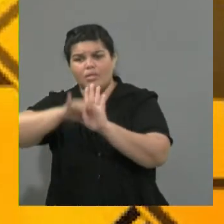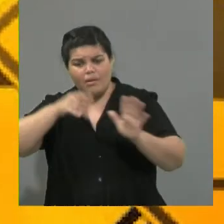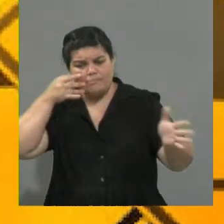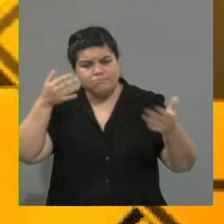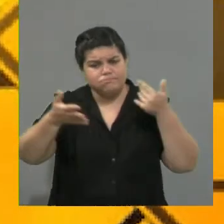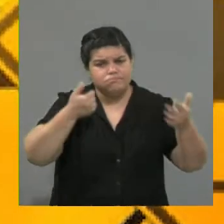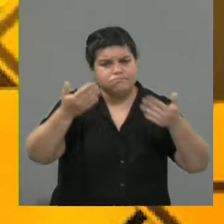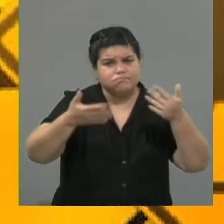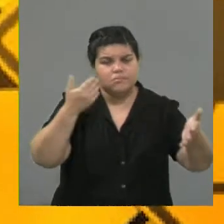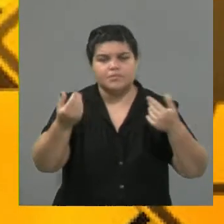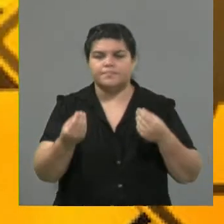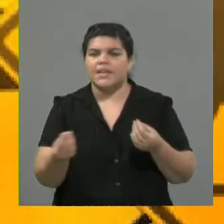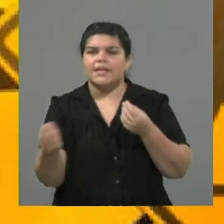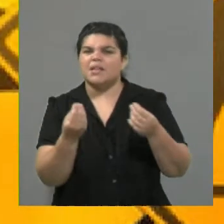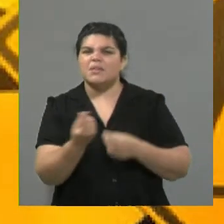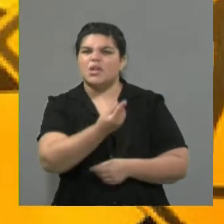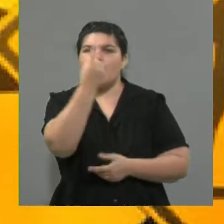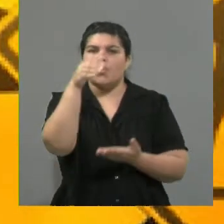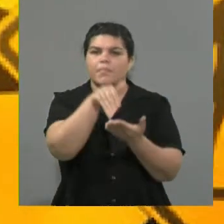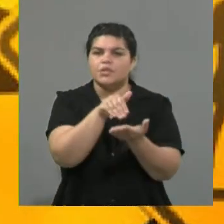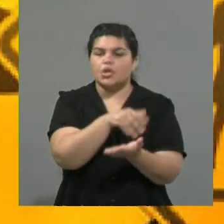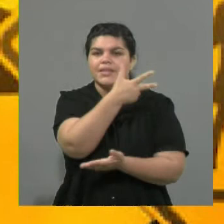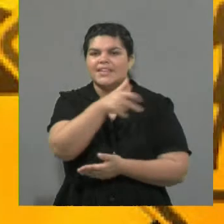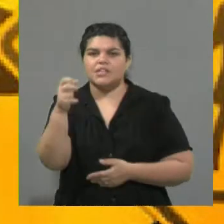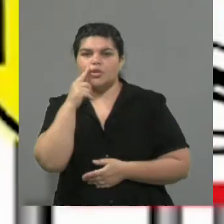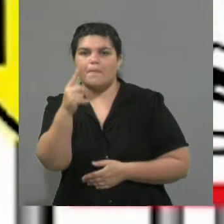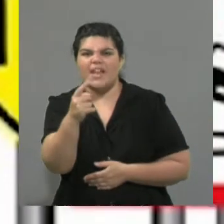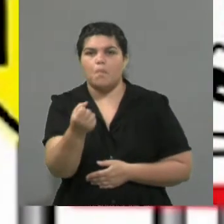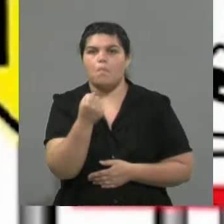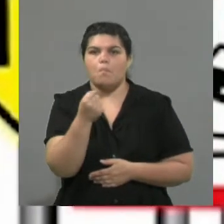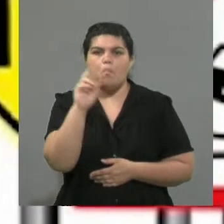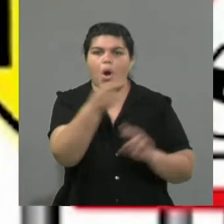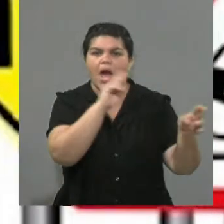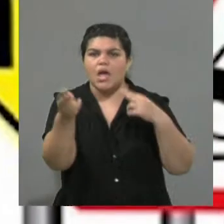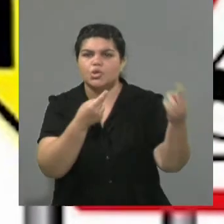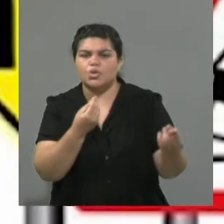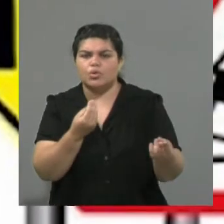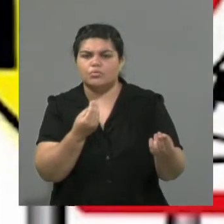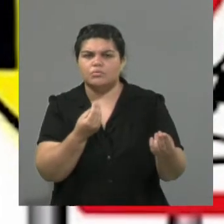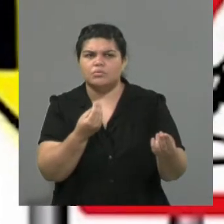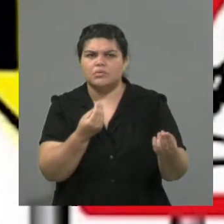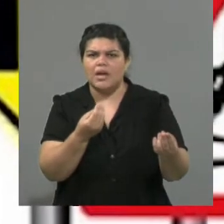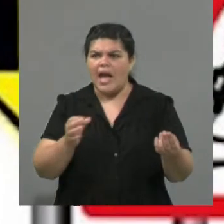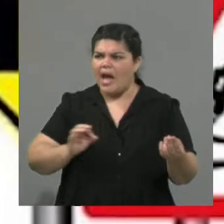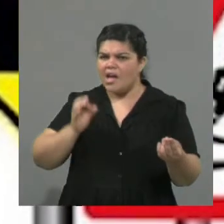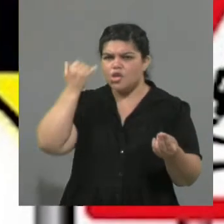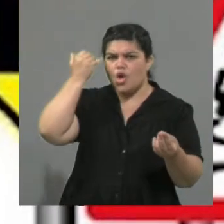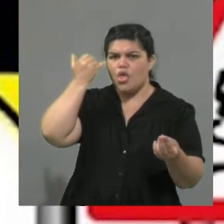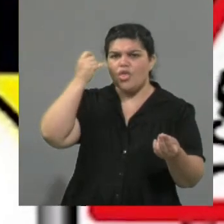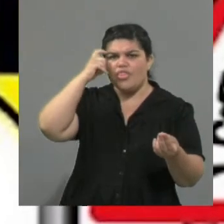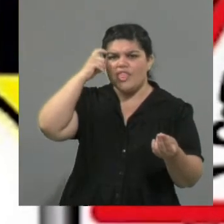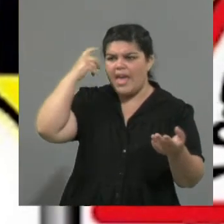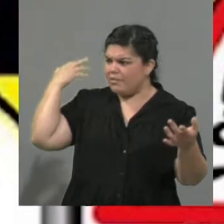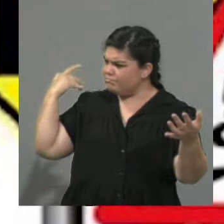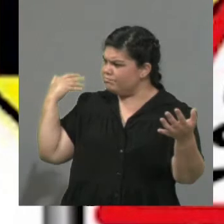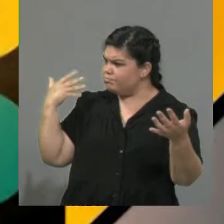hay 1.300.000 muertos? Luego de 10 años de que las Naciones Unidas y cada país hicieran un